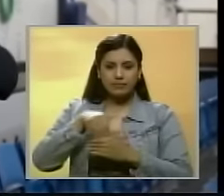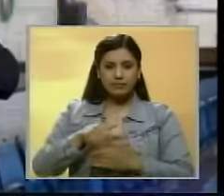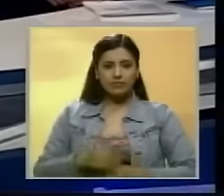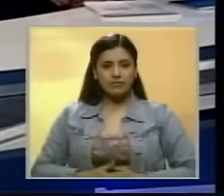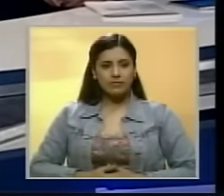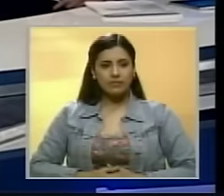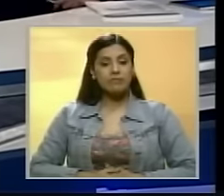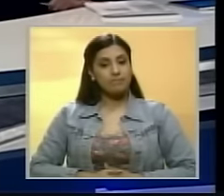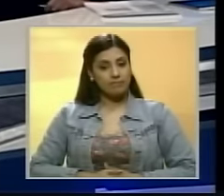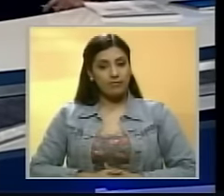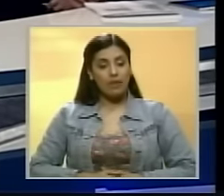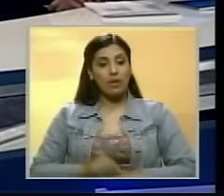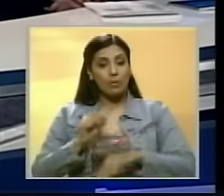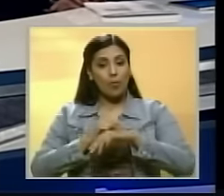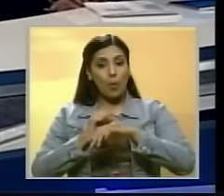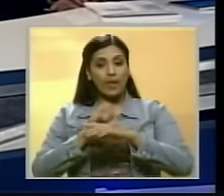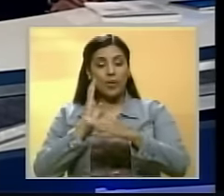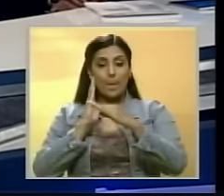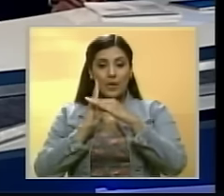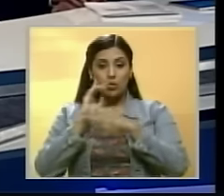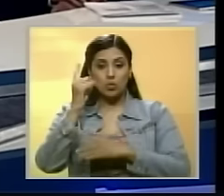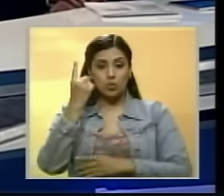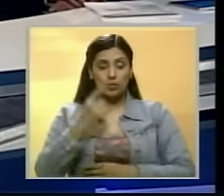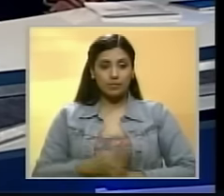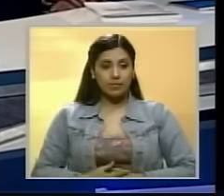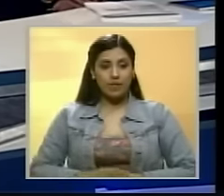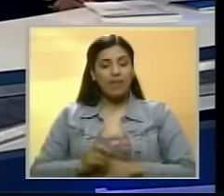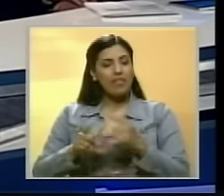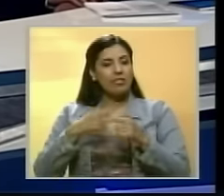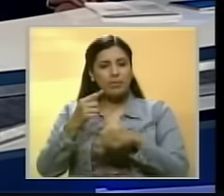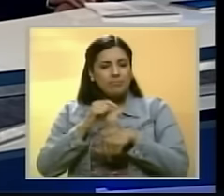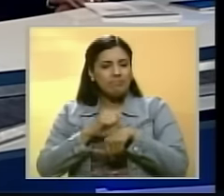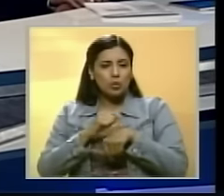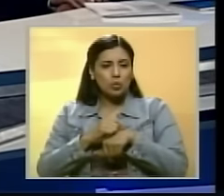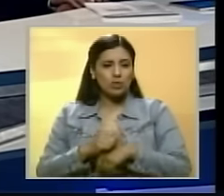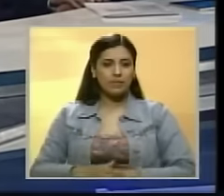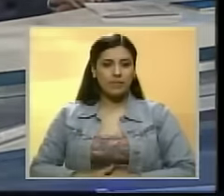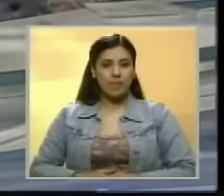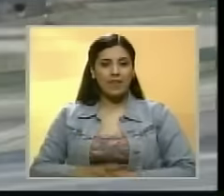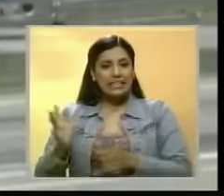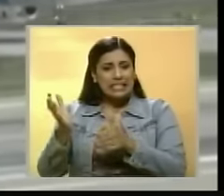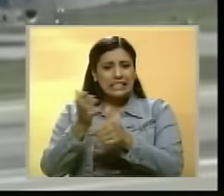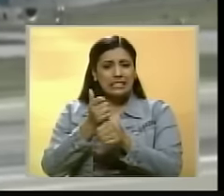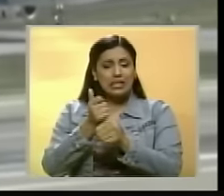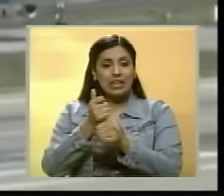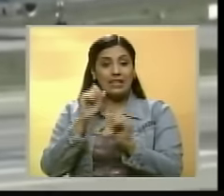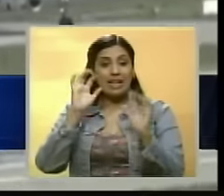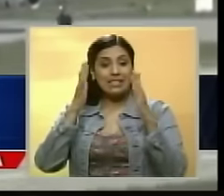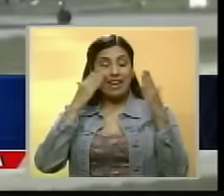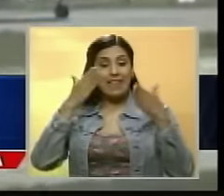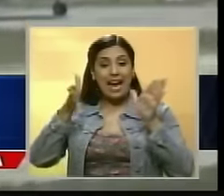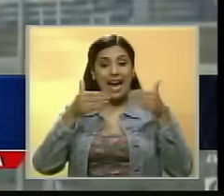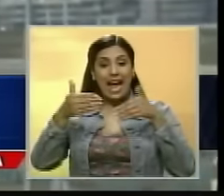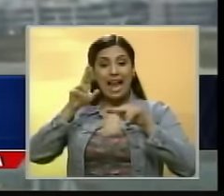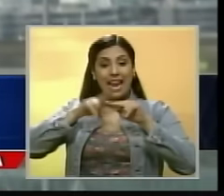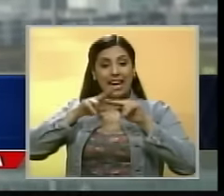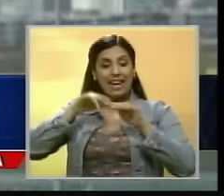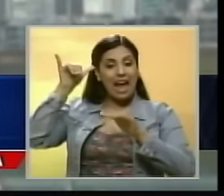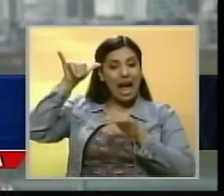electorales amigos es momento de ir a nuestra primera pausa pero en tan solo minutos hallazgo recuperan caja negra de